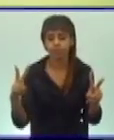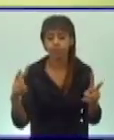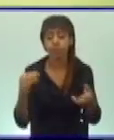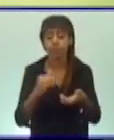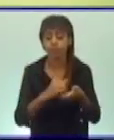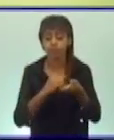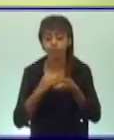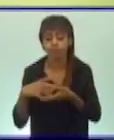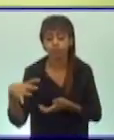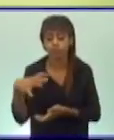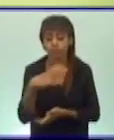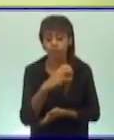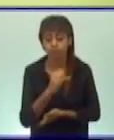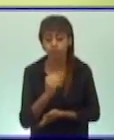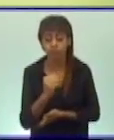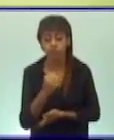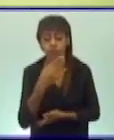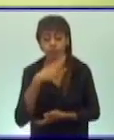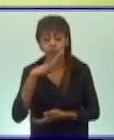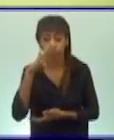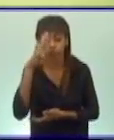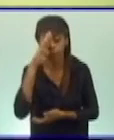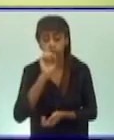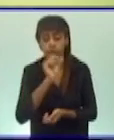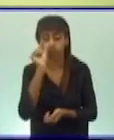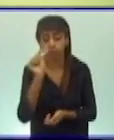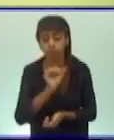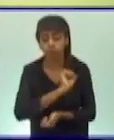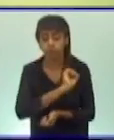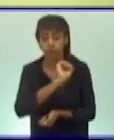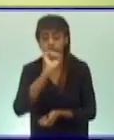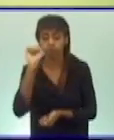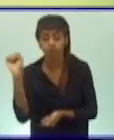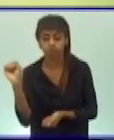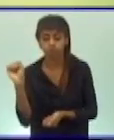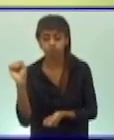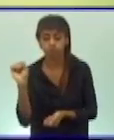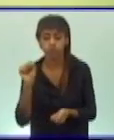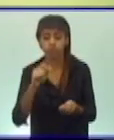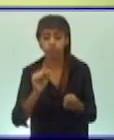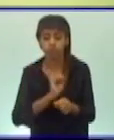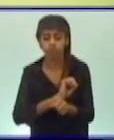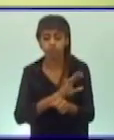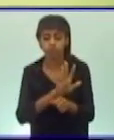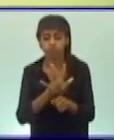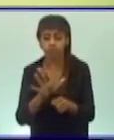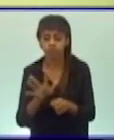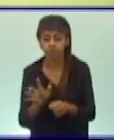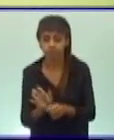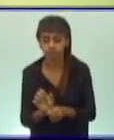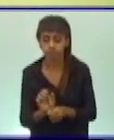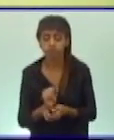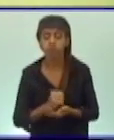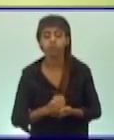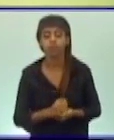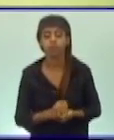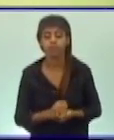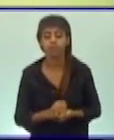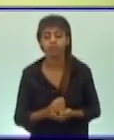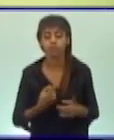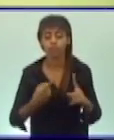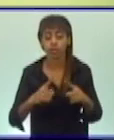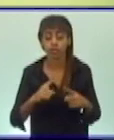que tenemos todos los cubanos en vencer esta batalla que estamos librando contra la COVID-19.